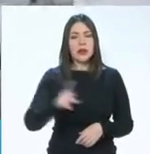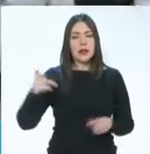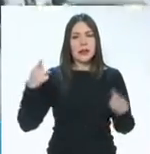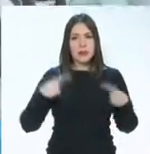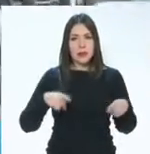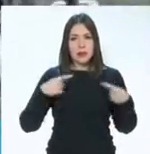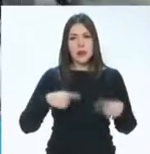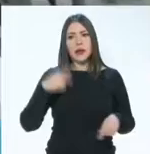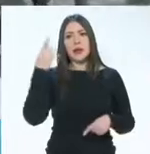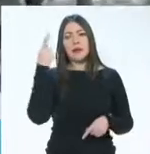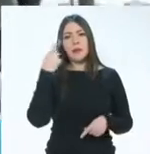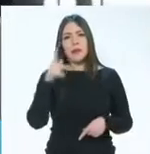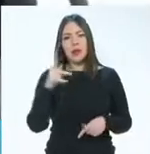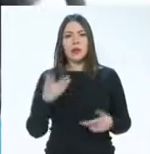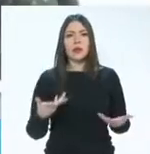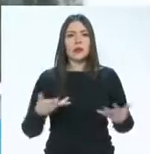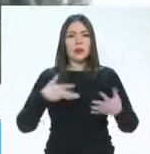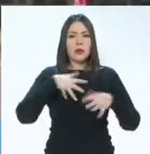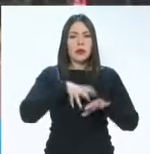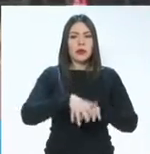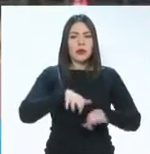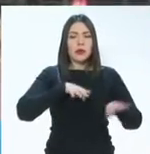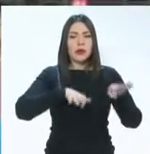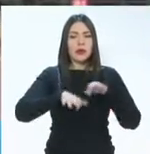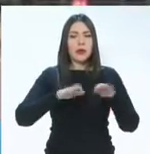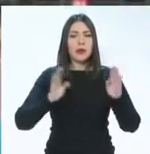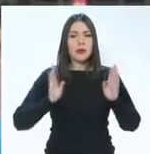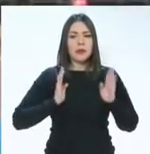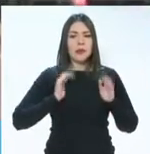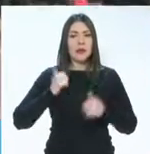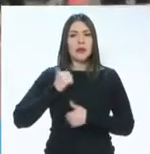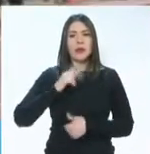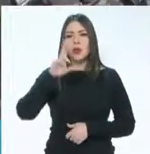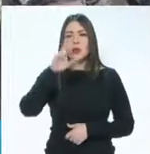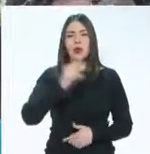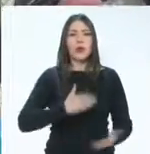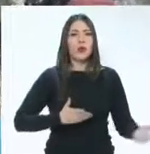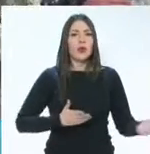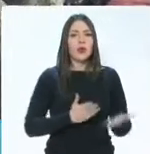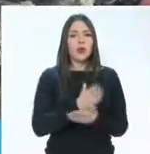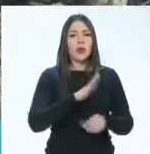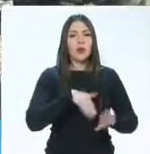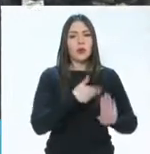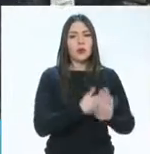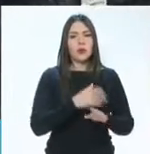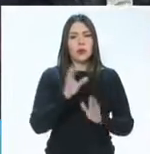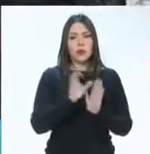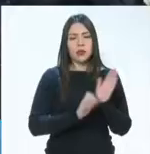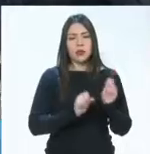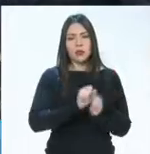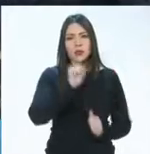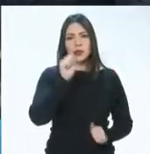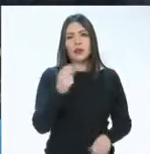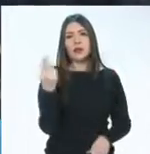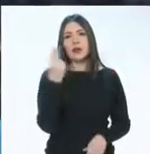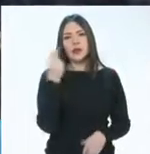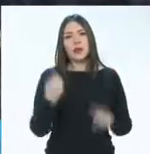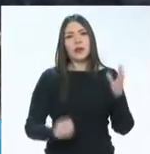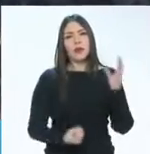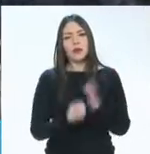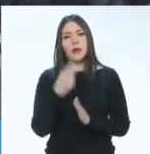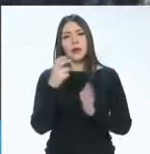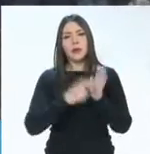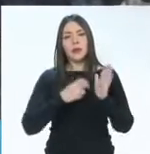pero constituida por militares, sin que se violente la Constitución? Pues simple y llanamente una reforma